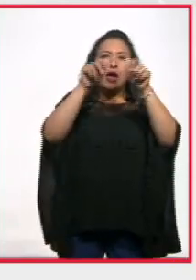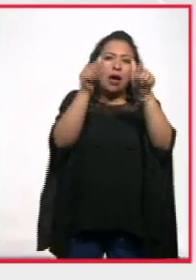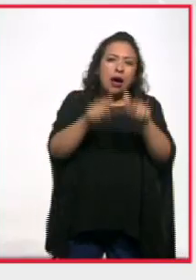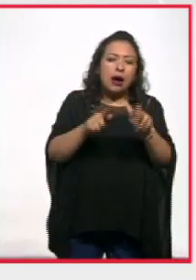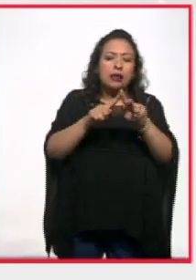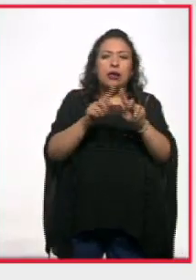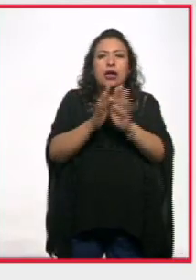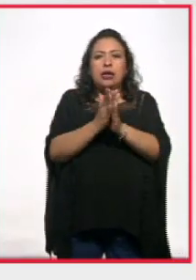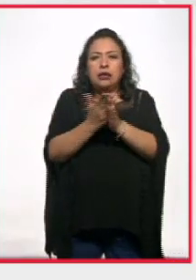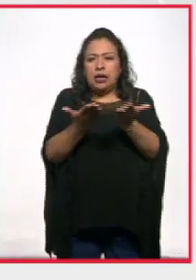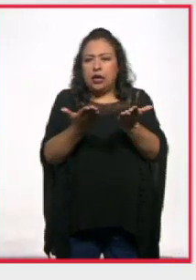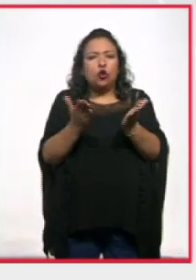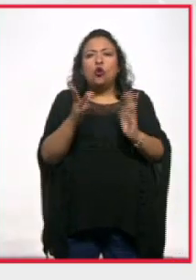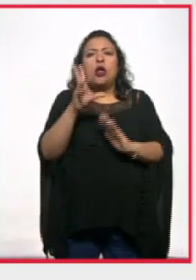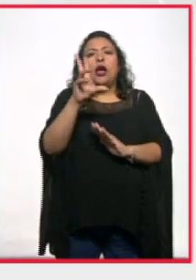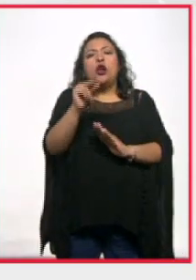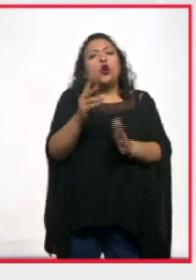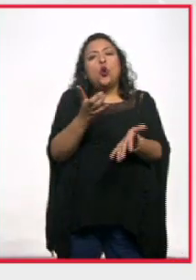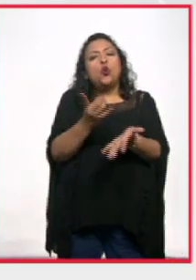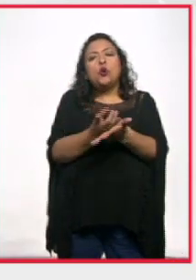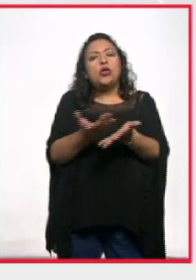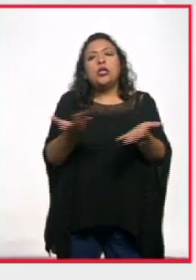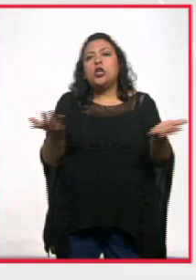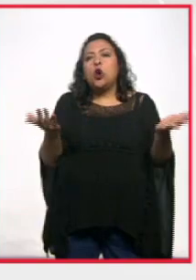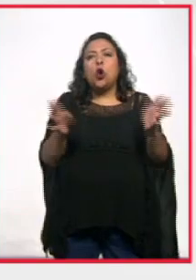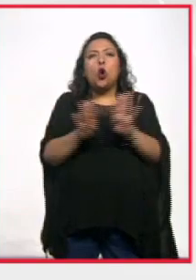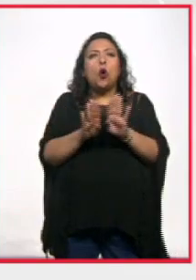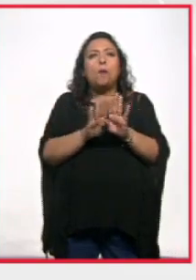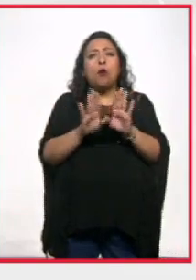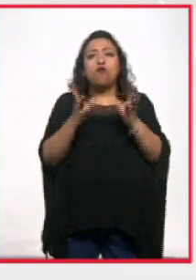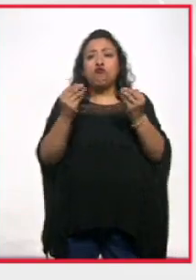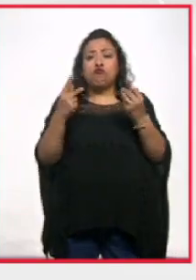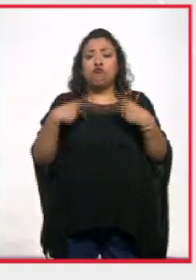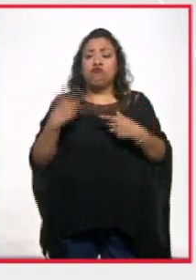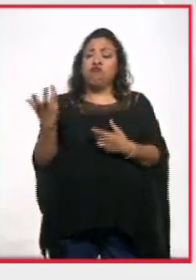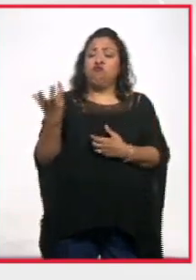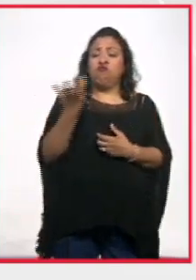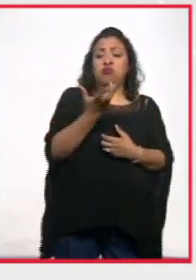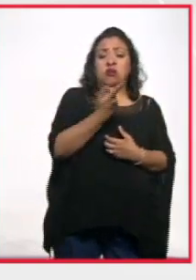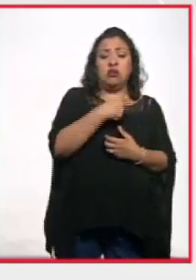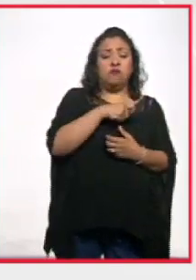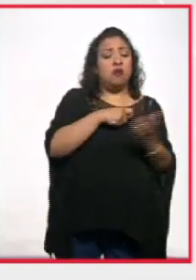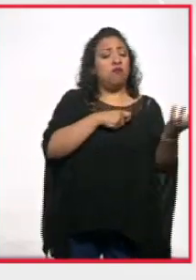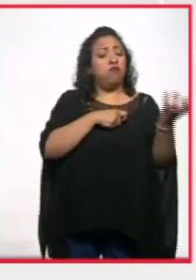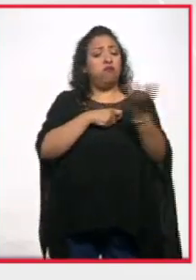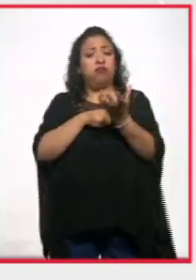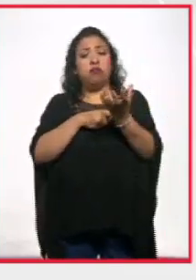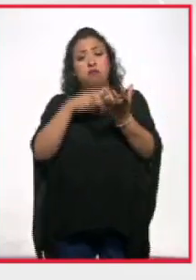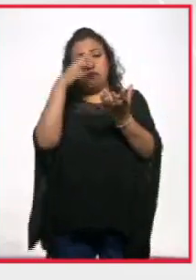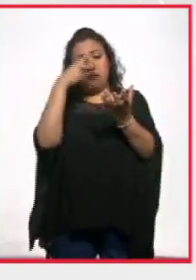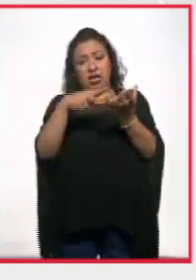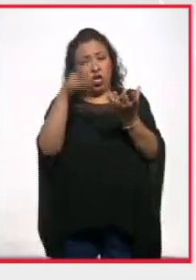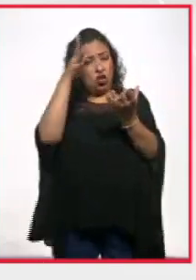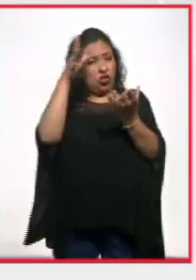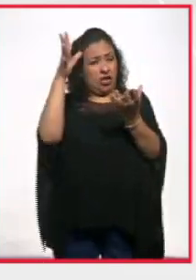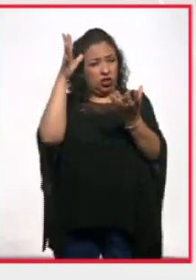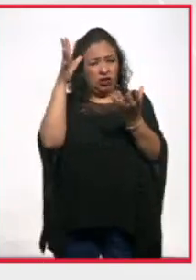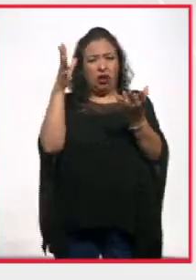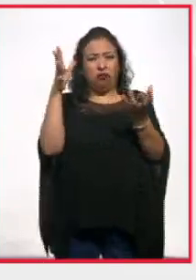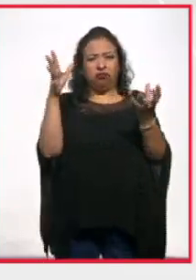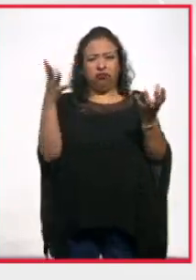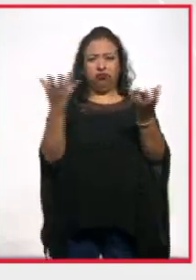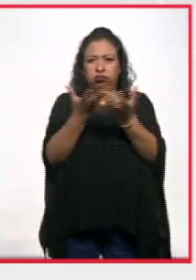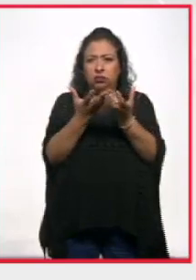No se trata solamente de un ejército de españoles y el ejército de la Ciudad de México, Tenochtitlán, sino que es muy